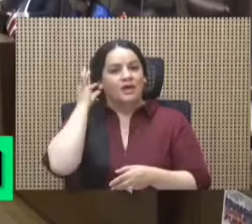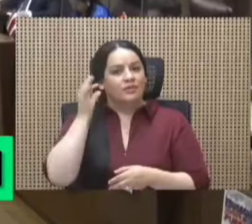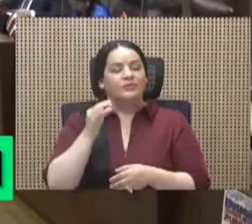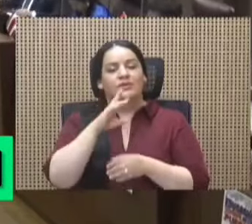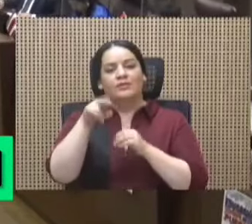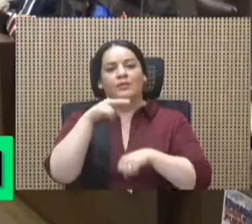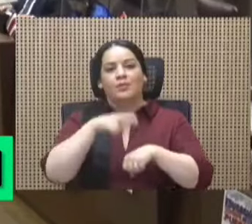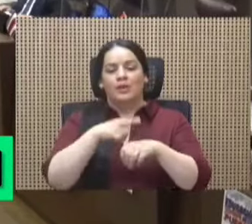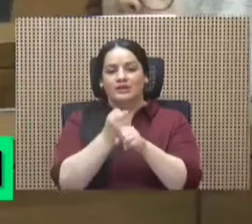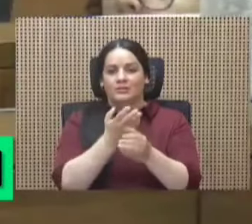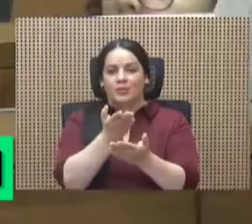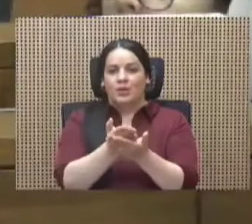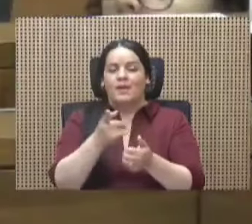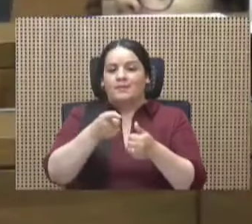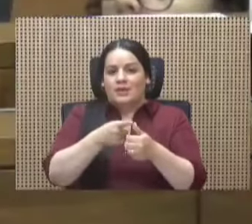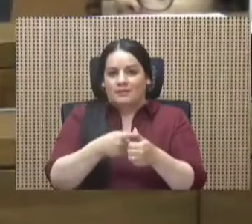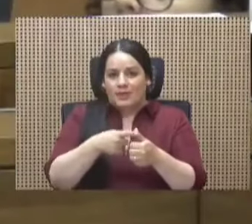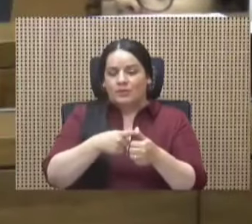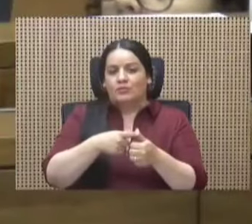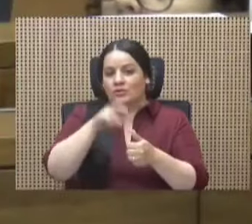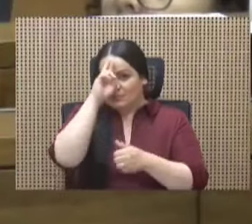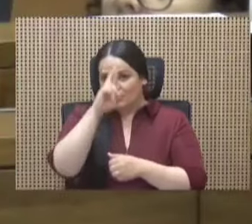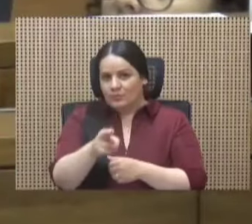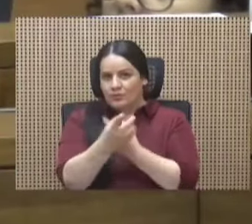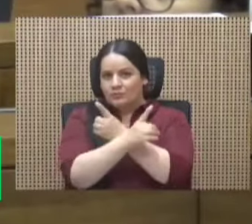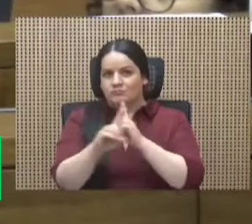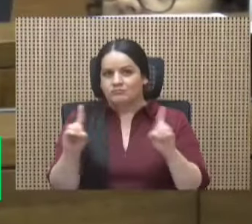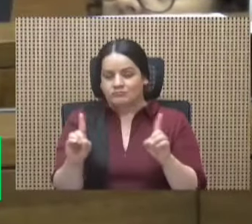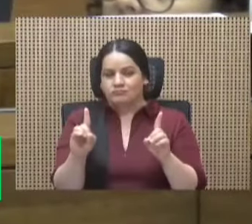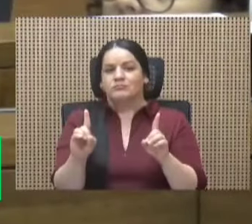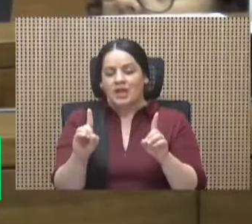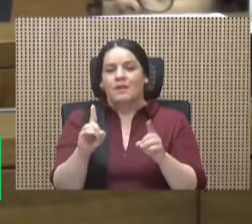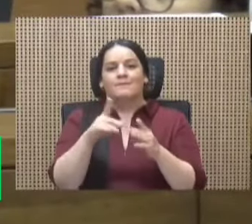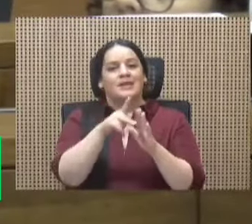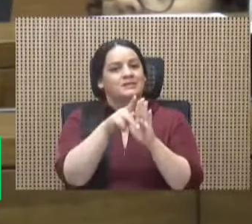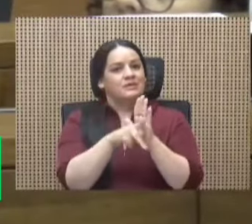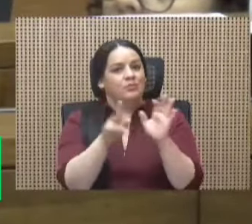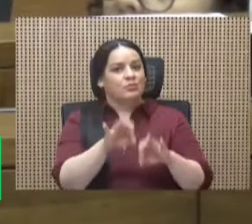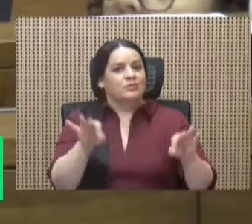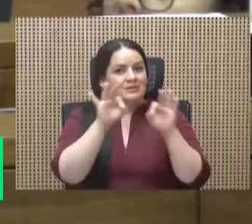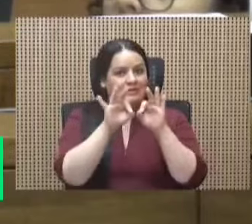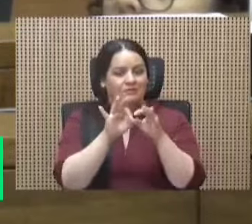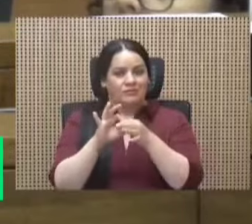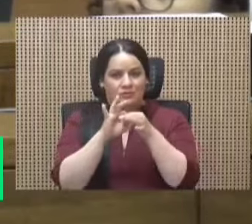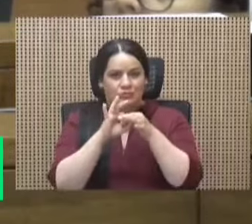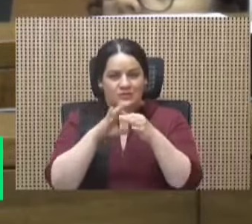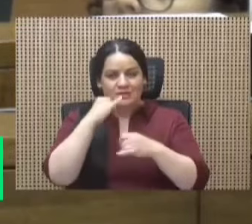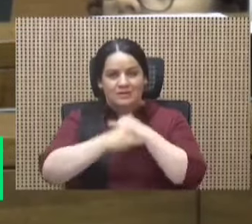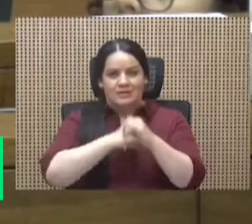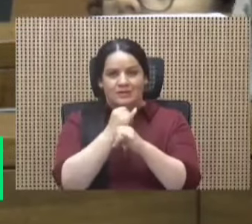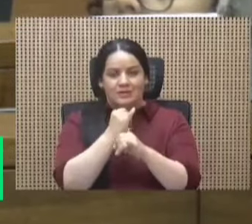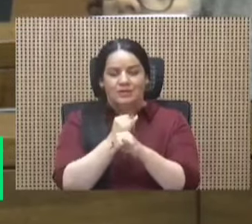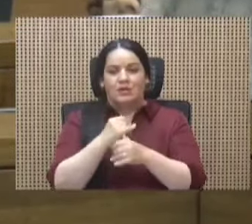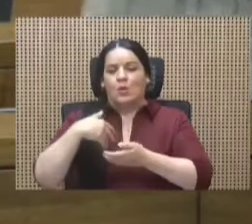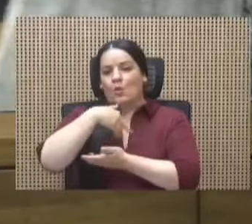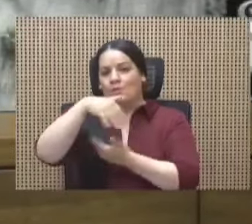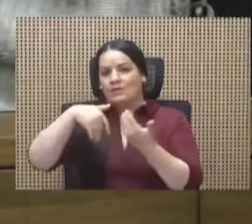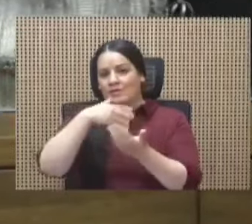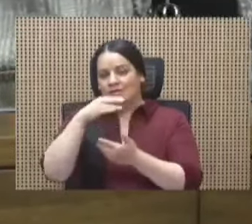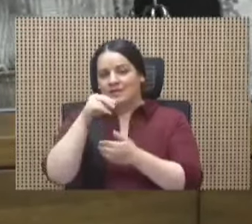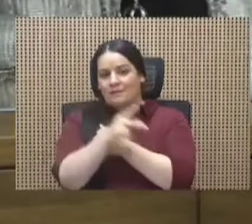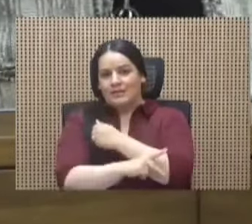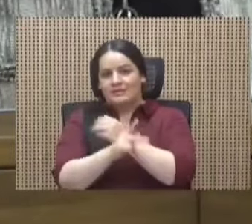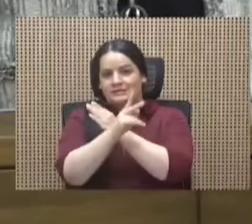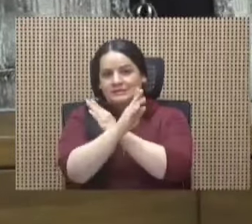Considerando, uno, que el respeto a la voluntad democrática de los pueblos es un principio fundamental en las relaciones internacionales y en la convivencia pacífica entre las naciones.